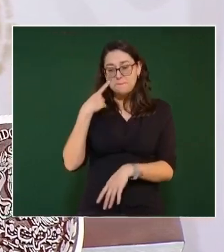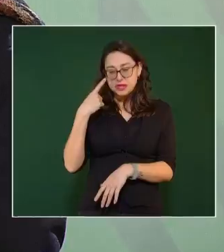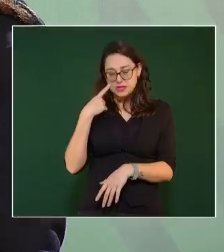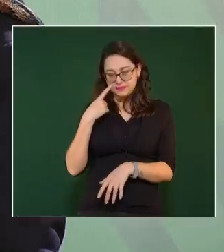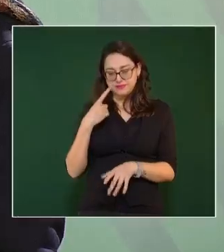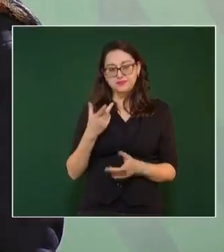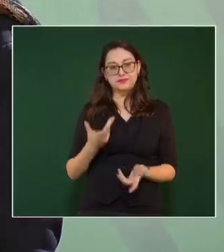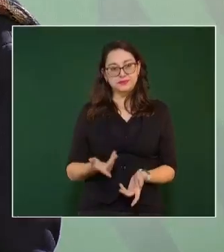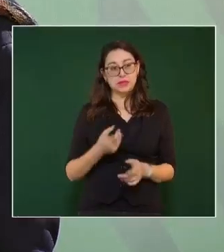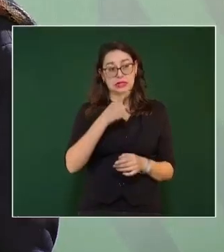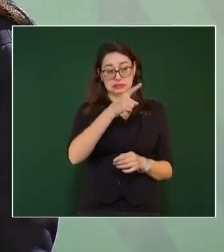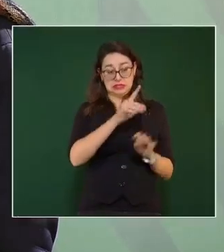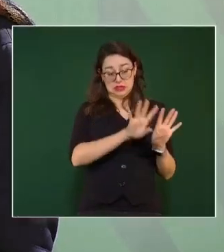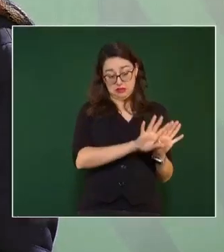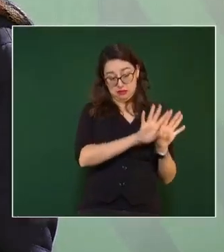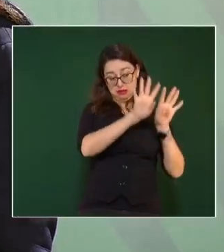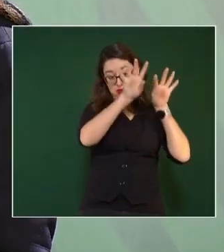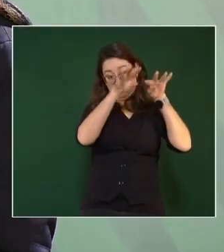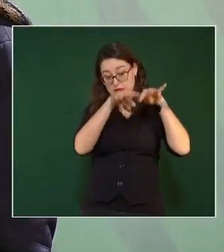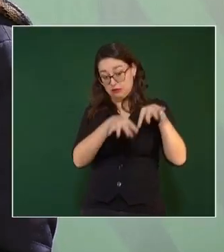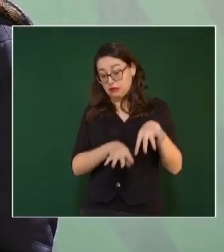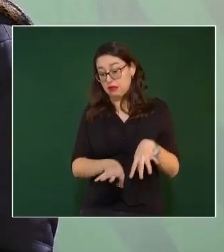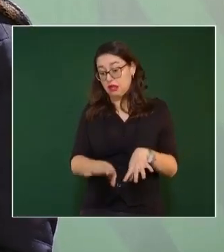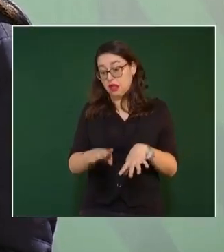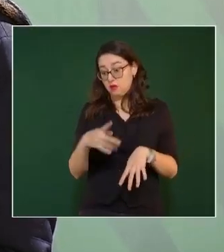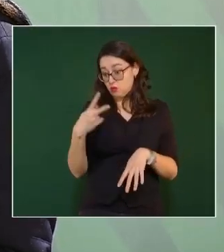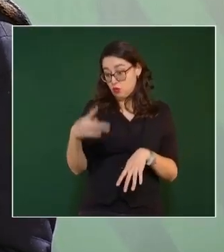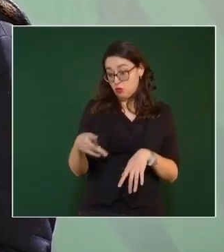estuviese a 120 metros,